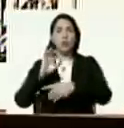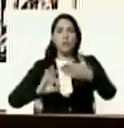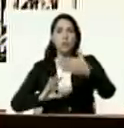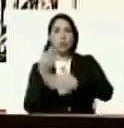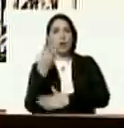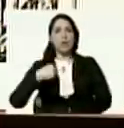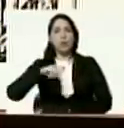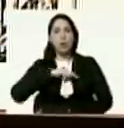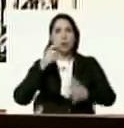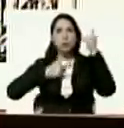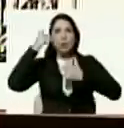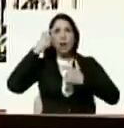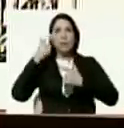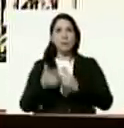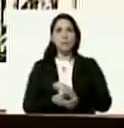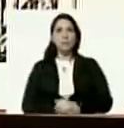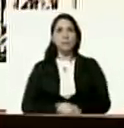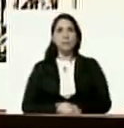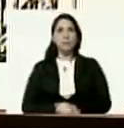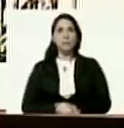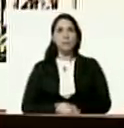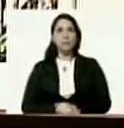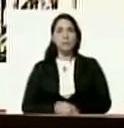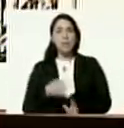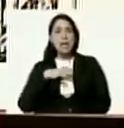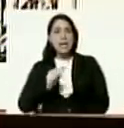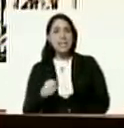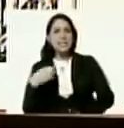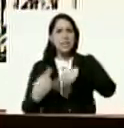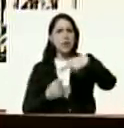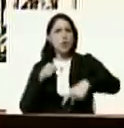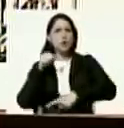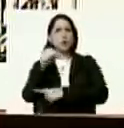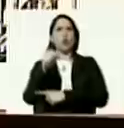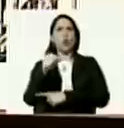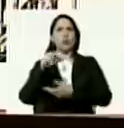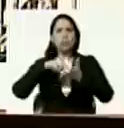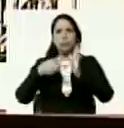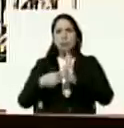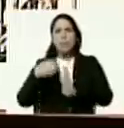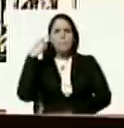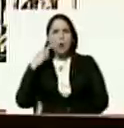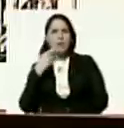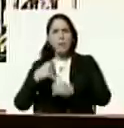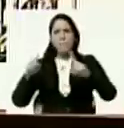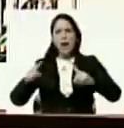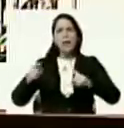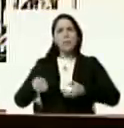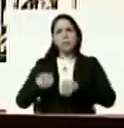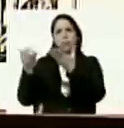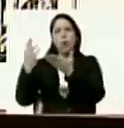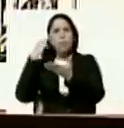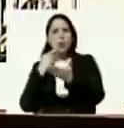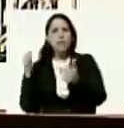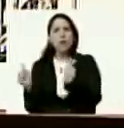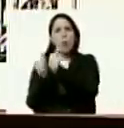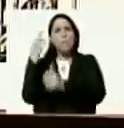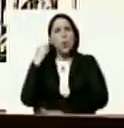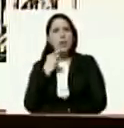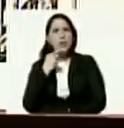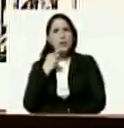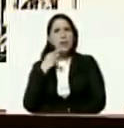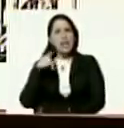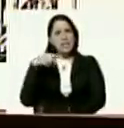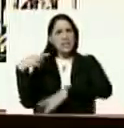nuestro comandante Chávez, es una revolución en Bolívar, para Bolívar, con Bolívar. Es